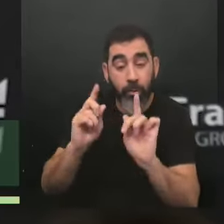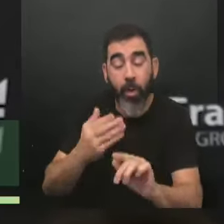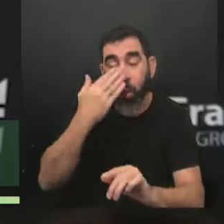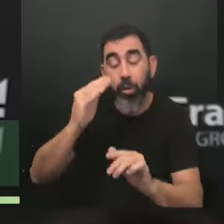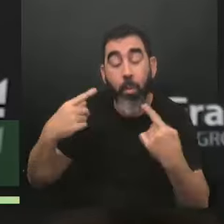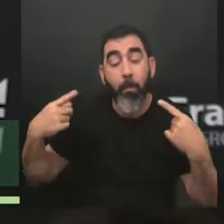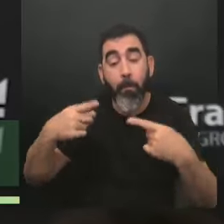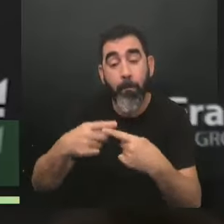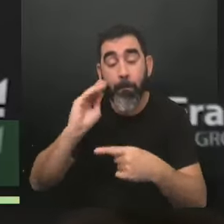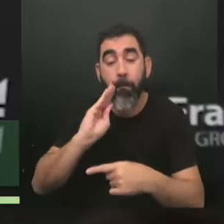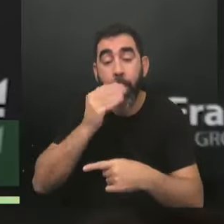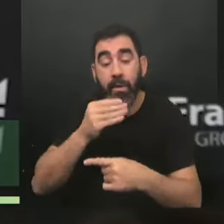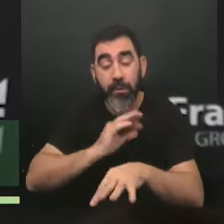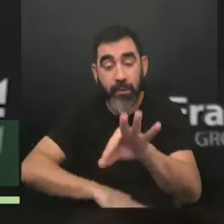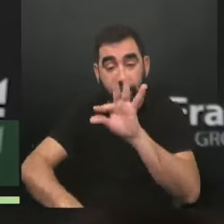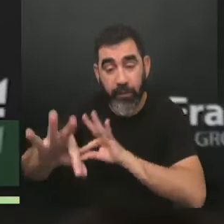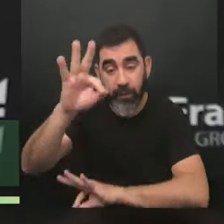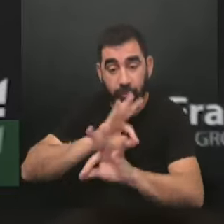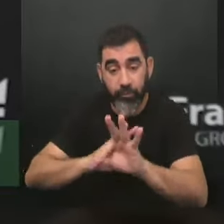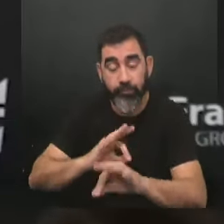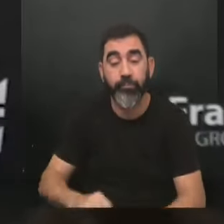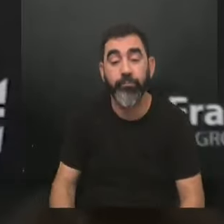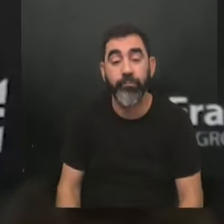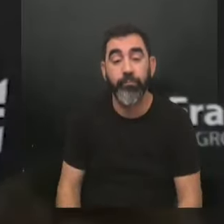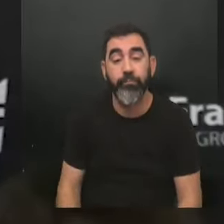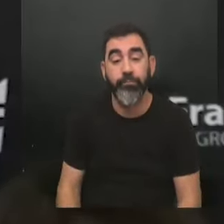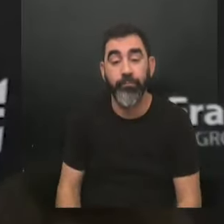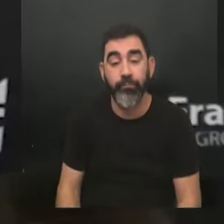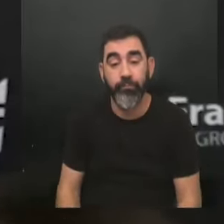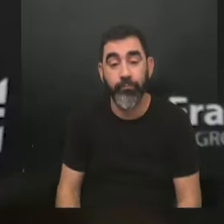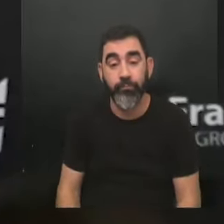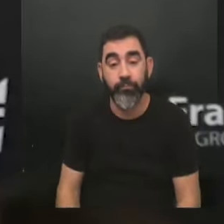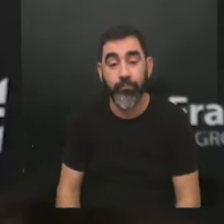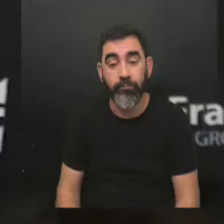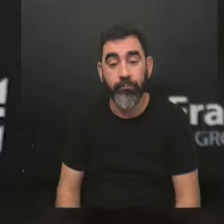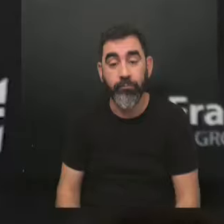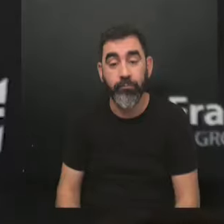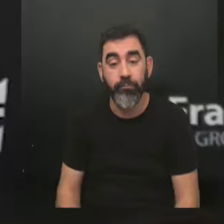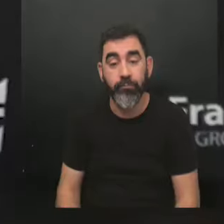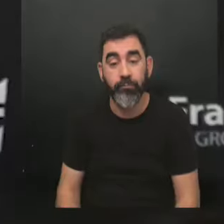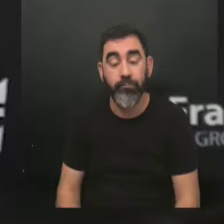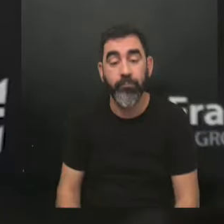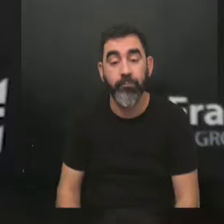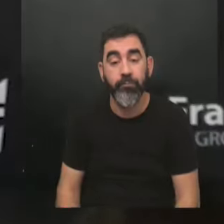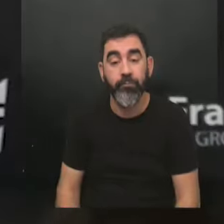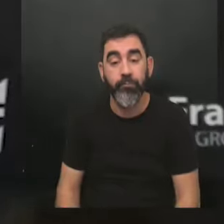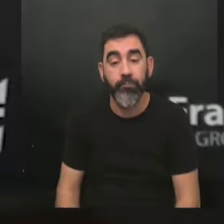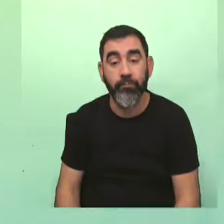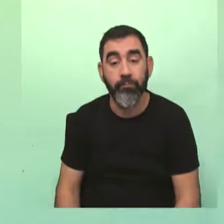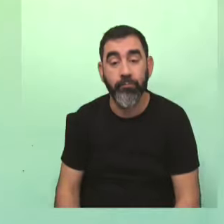partido de Suárez en filas de la selección que lo tiene como decíamos como máximo goleador histórico